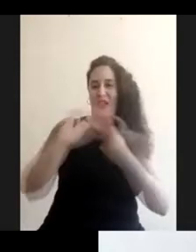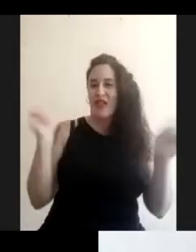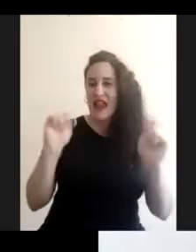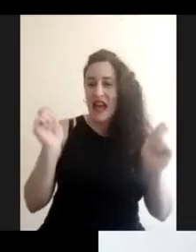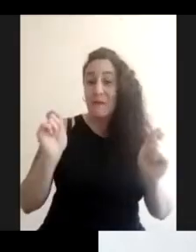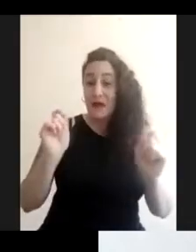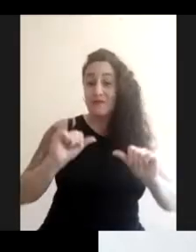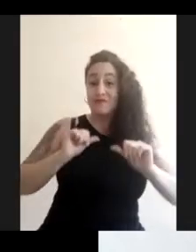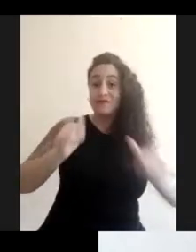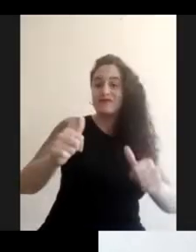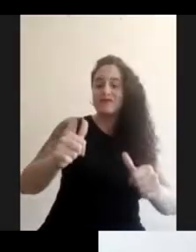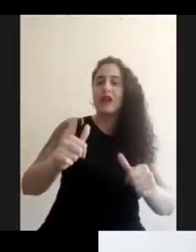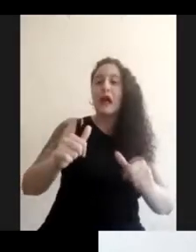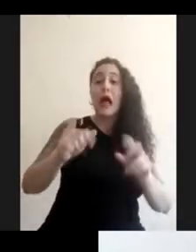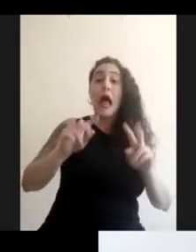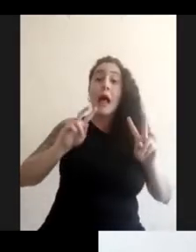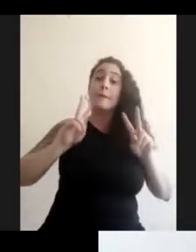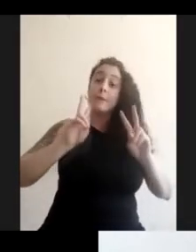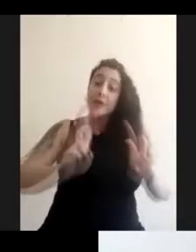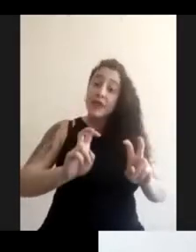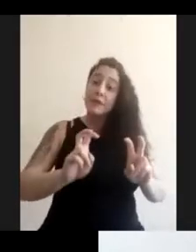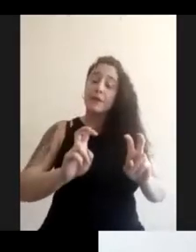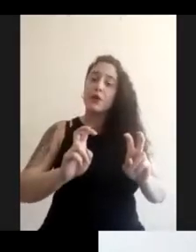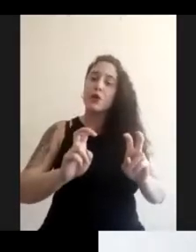un principio nos dejaron